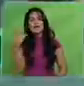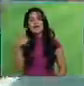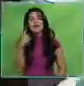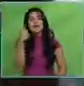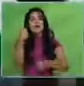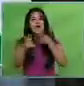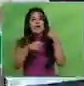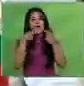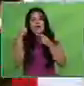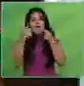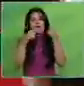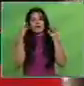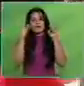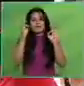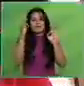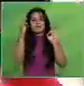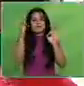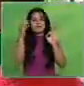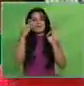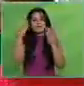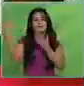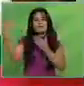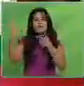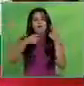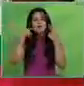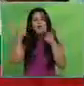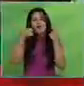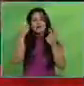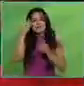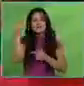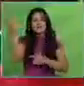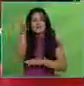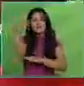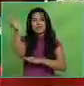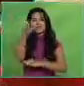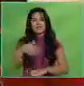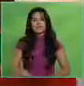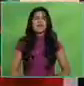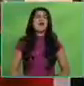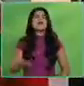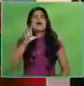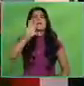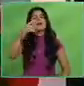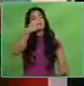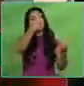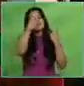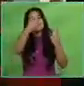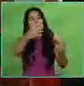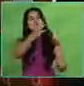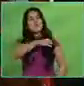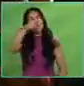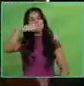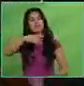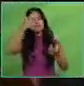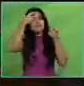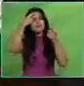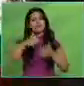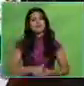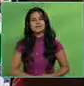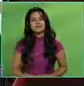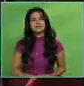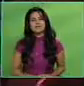el tricolor, los símbolos, pues los símbolos patrios que nos enseñó y